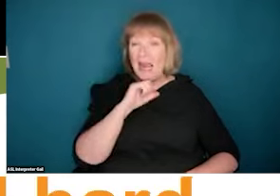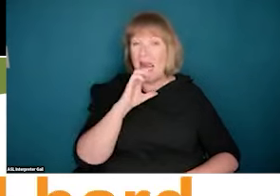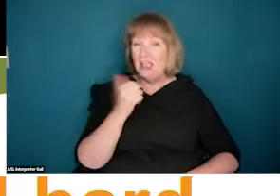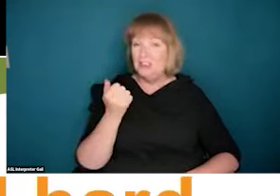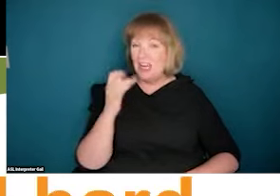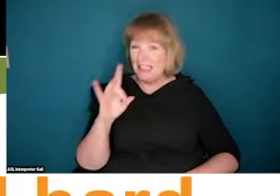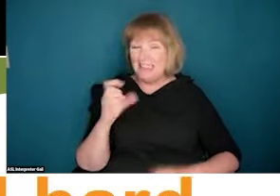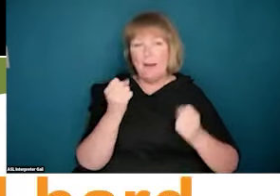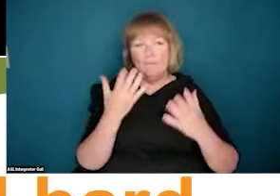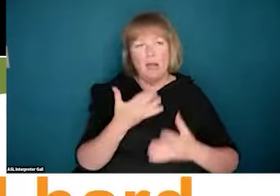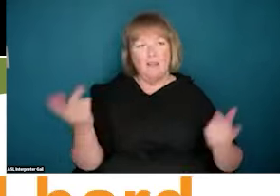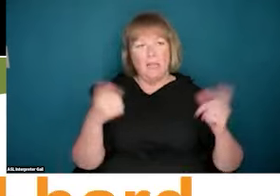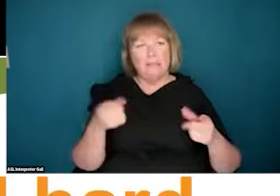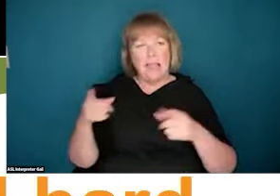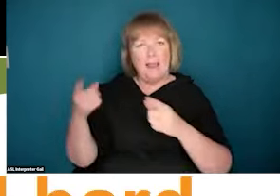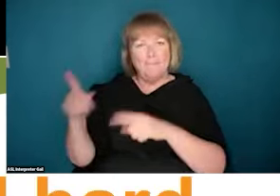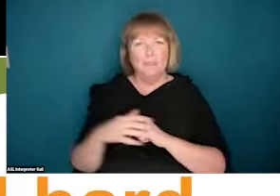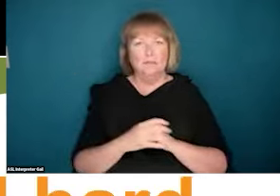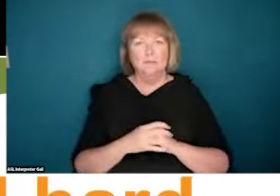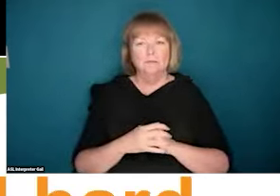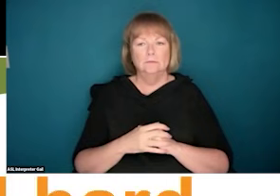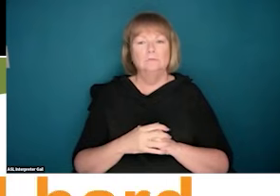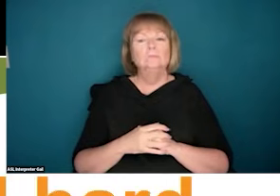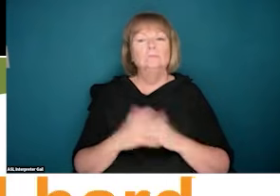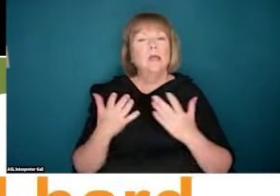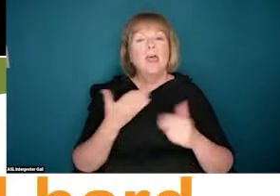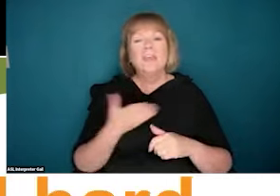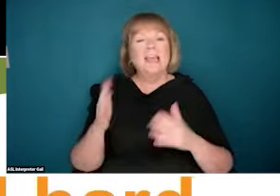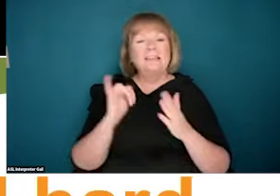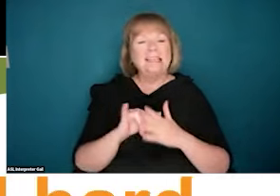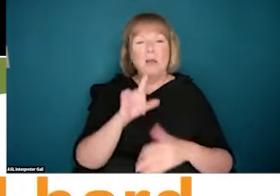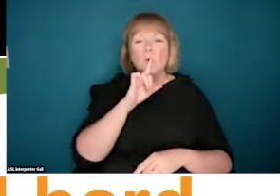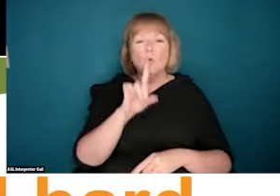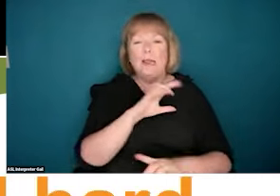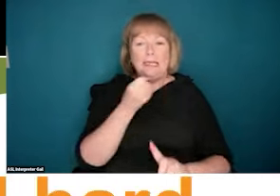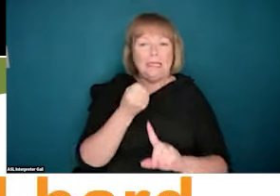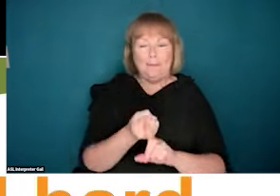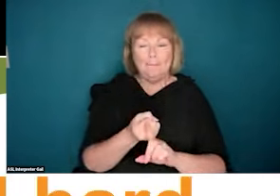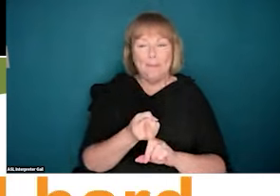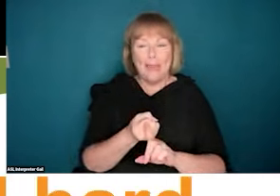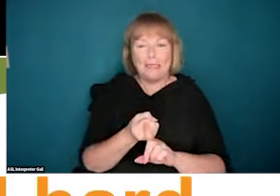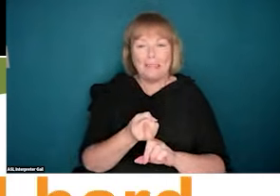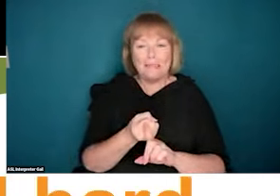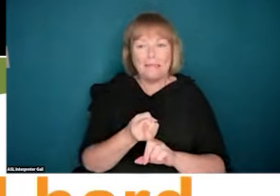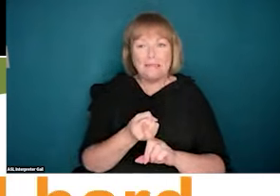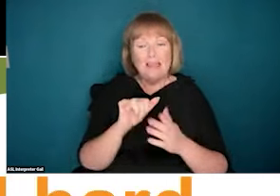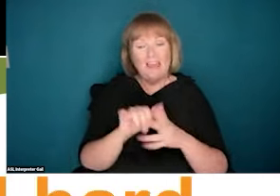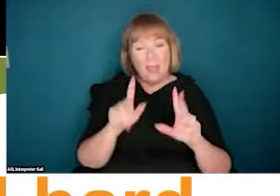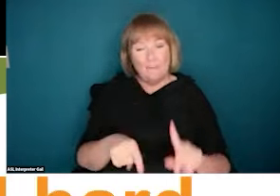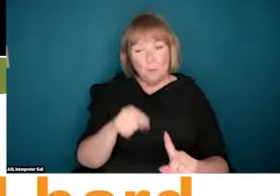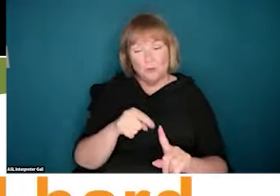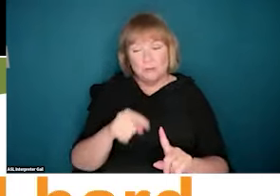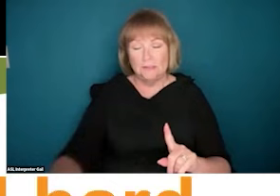individuos con discapacidades, o sea, para personas con discapacidades, a los 18 años hay muchas cosas importantes que